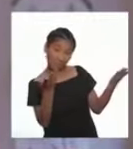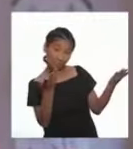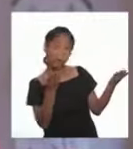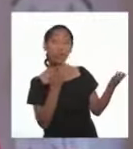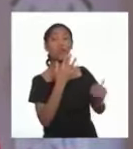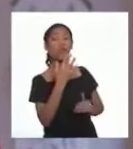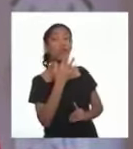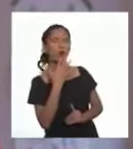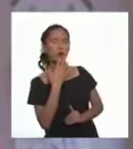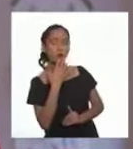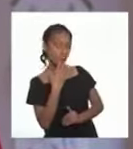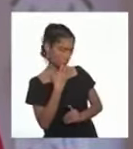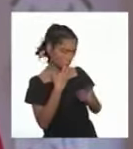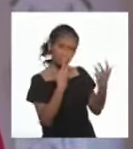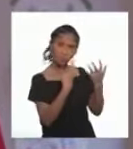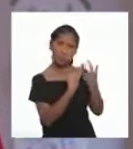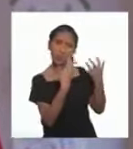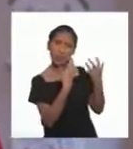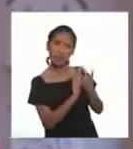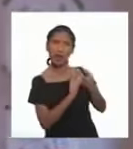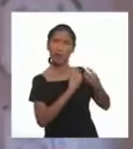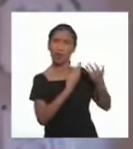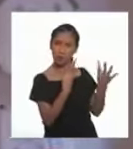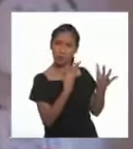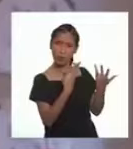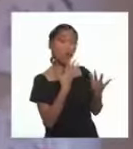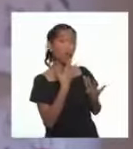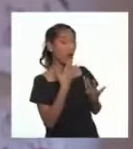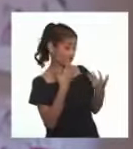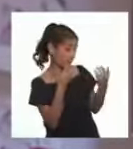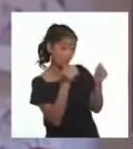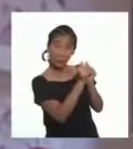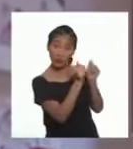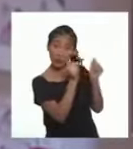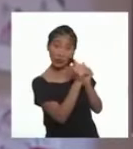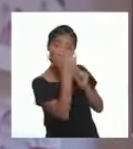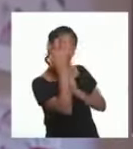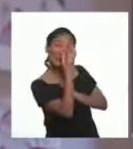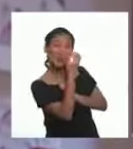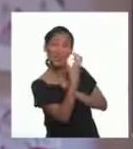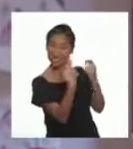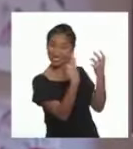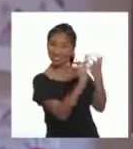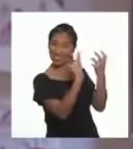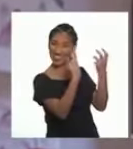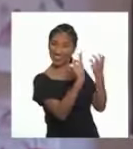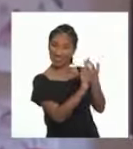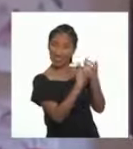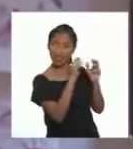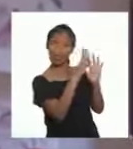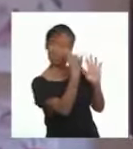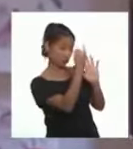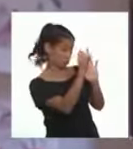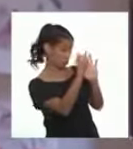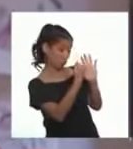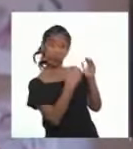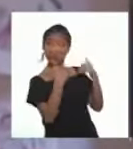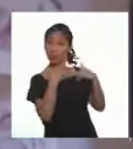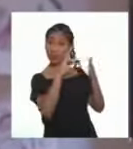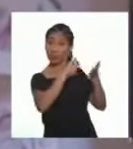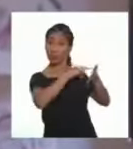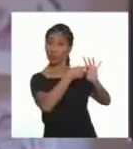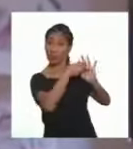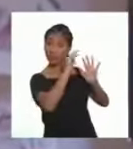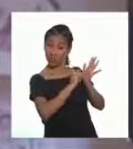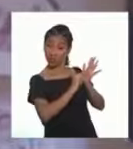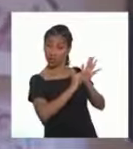Tiene colores muy armónicos. Es decir, que juntos se ven muy bonitos. Y los símbolos tienen un significado especial para